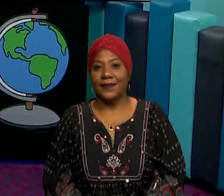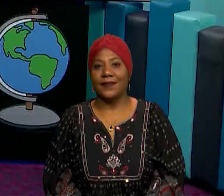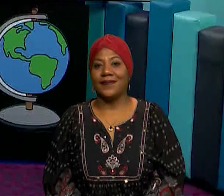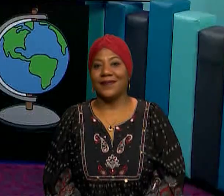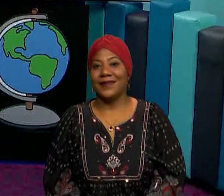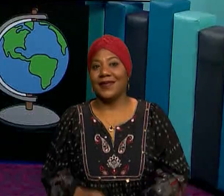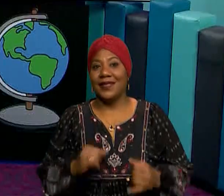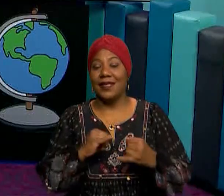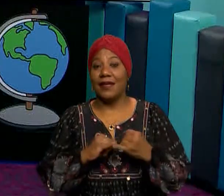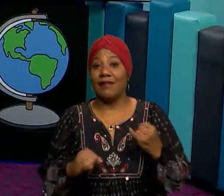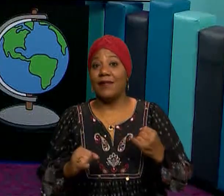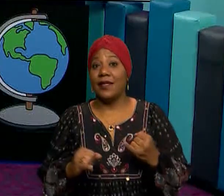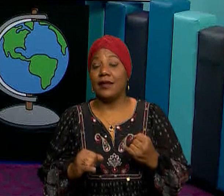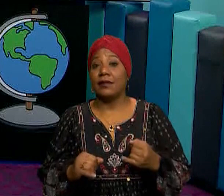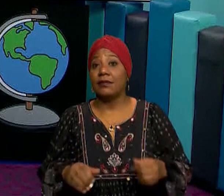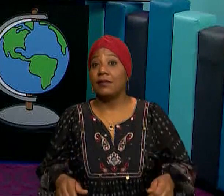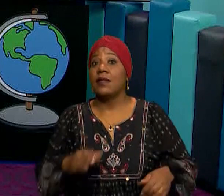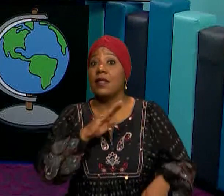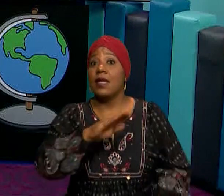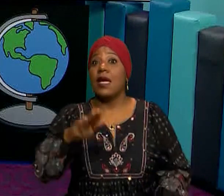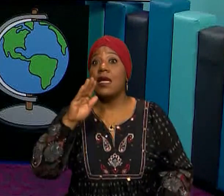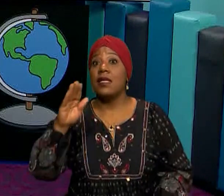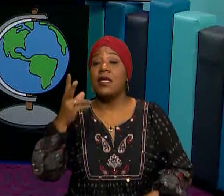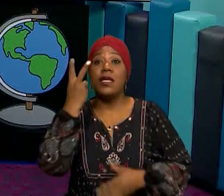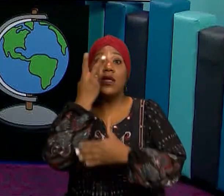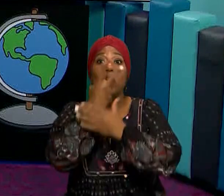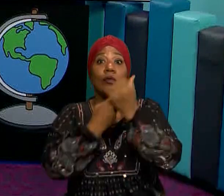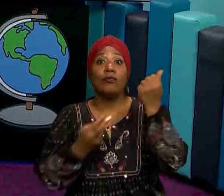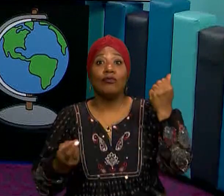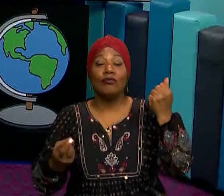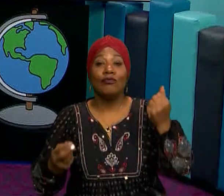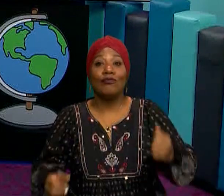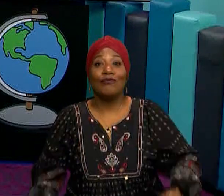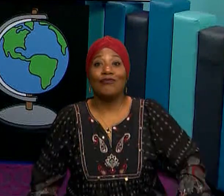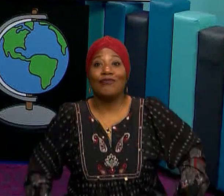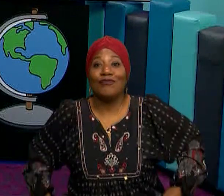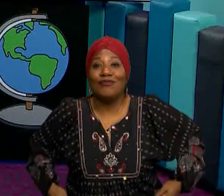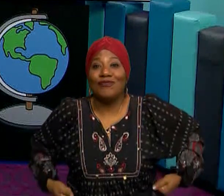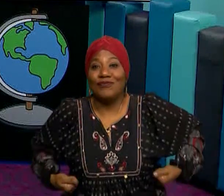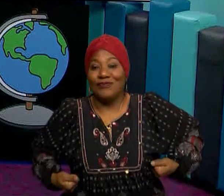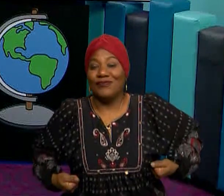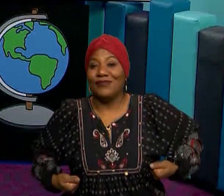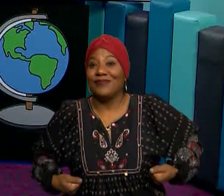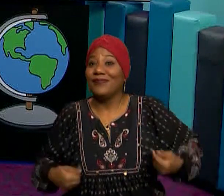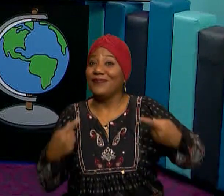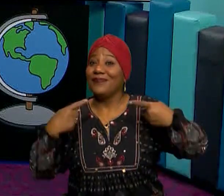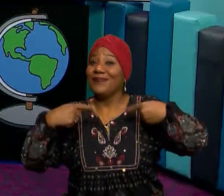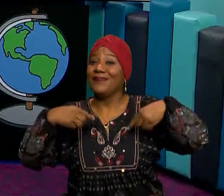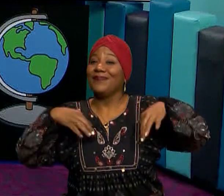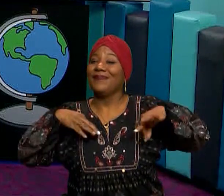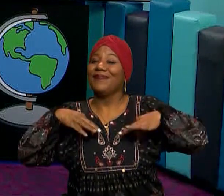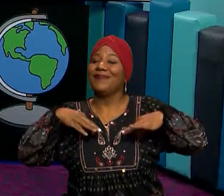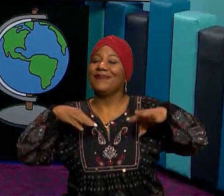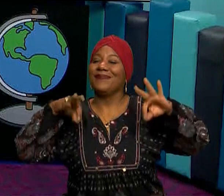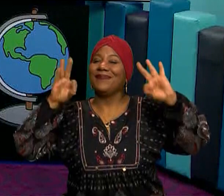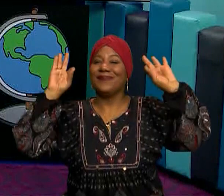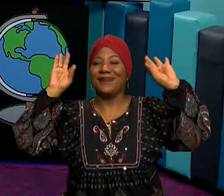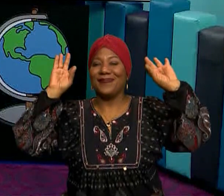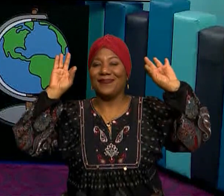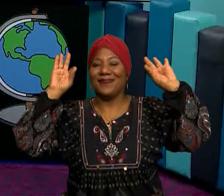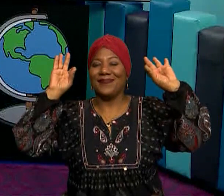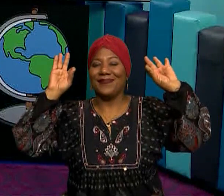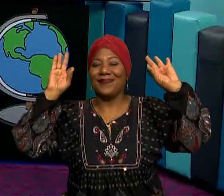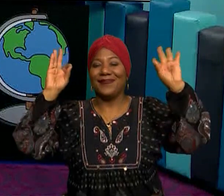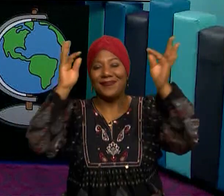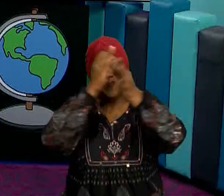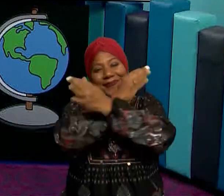el cierre o el desenlace, ¿cuál ustedes creen que sería? En que el niño y el pantalón se hicieron amigos